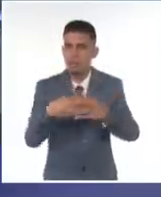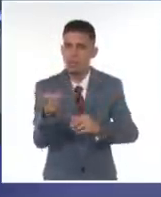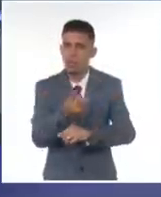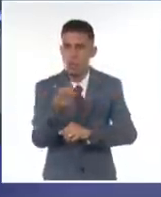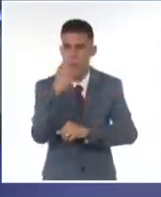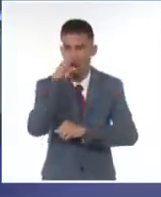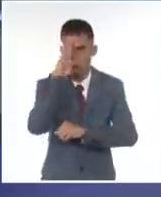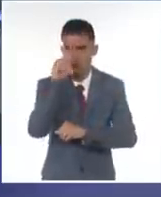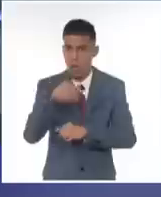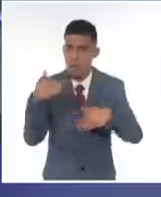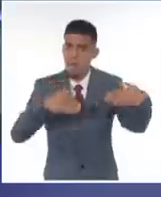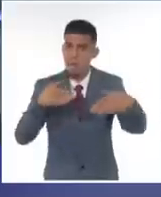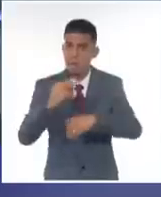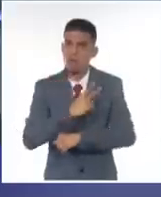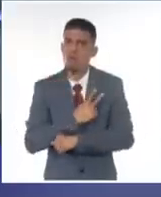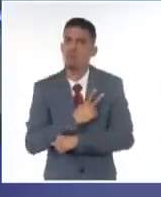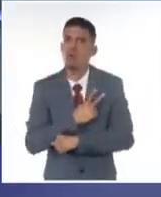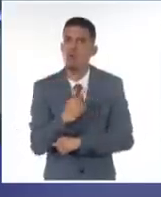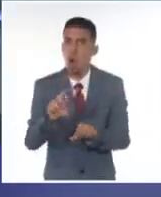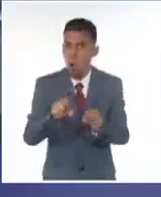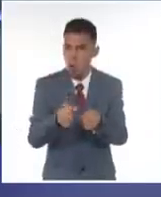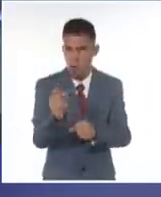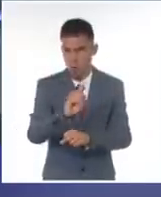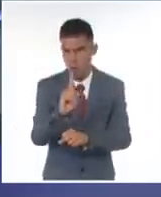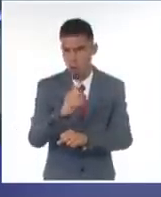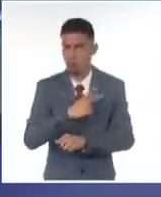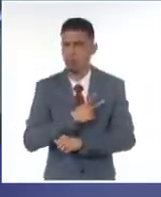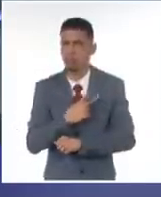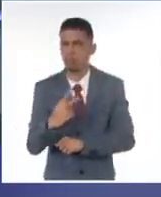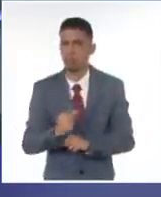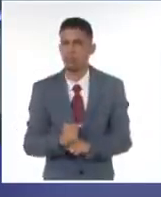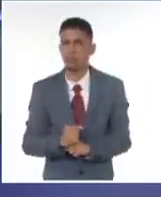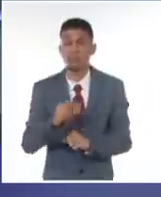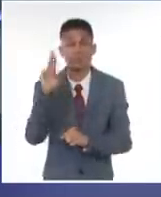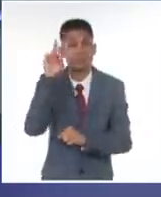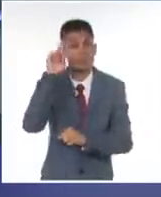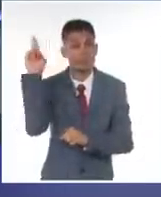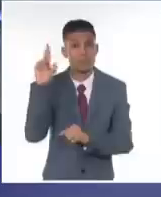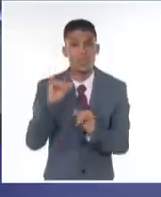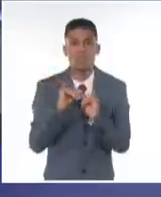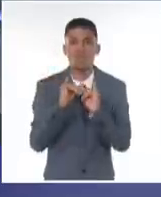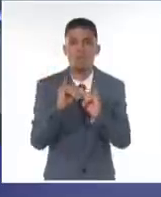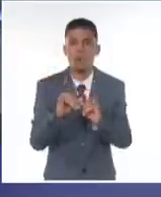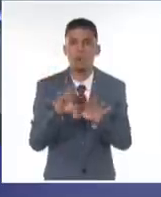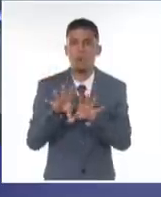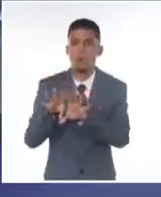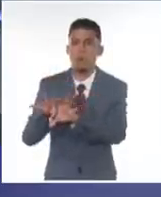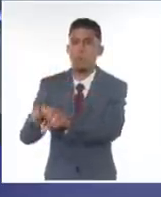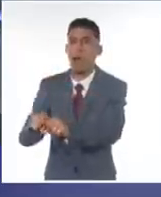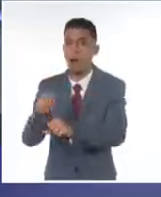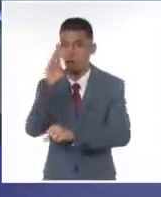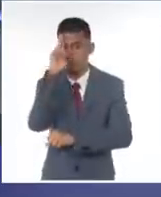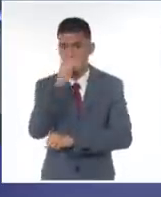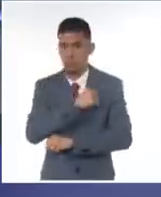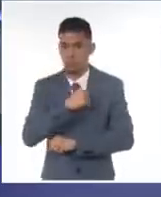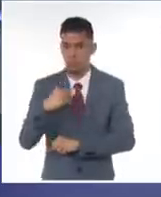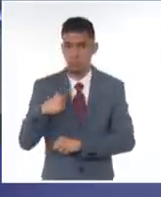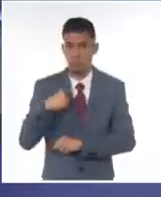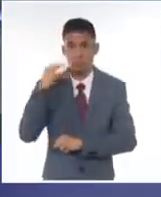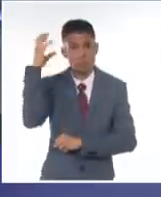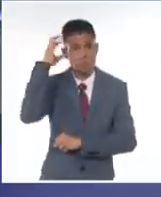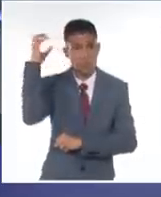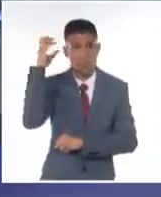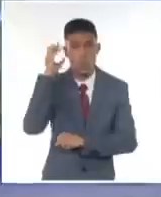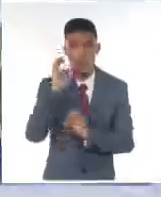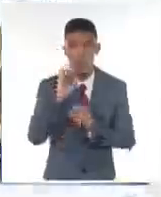el que participaban voluntariamente. Desde que se conoció la noticia del vil y absurdo secuestro, los gobiernos de Kenia, Somalia y Cuba